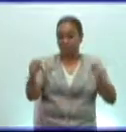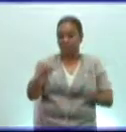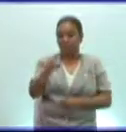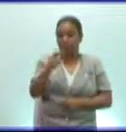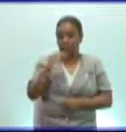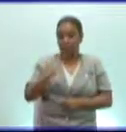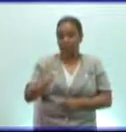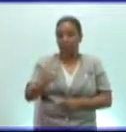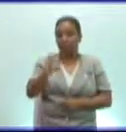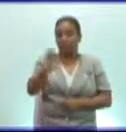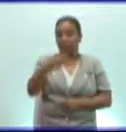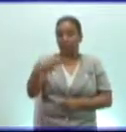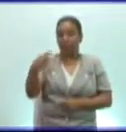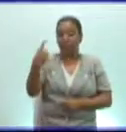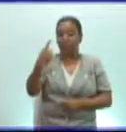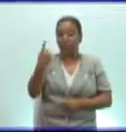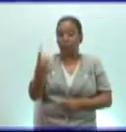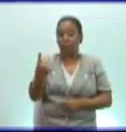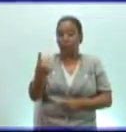hidrógeno.